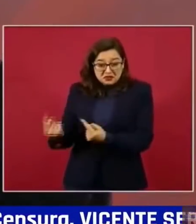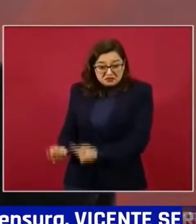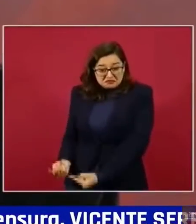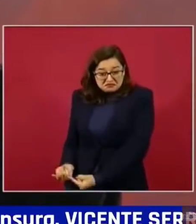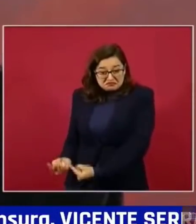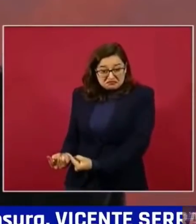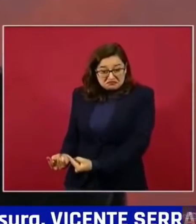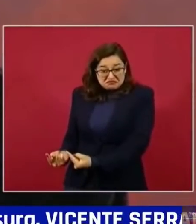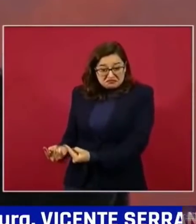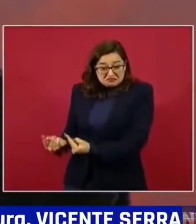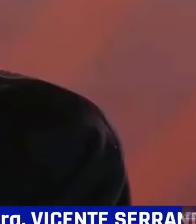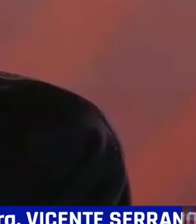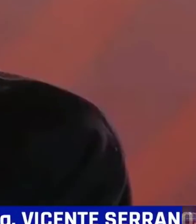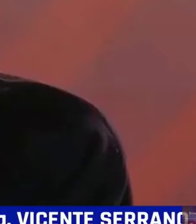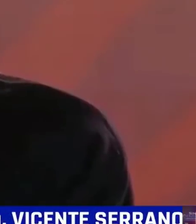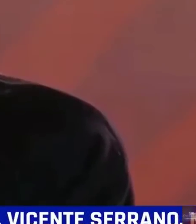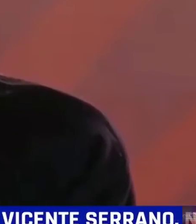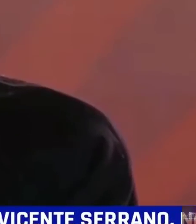Bueno, cuando empezamos